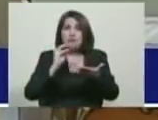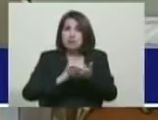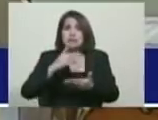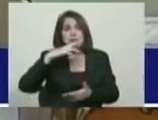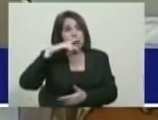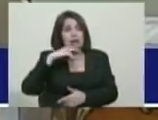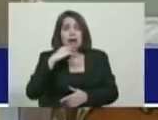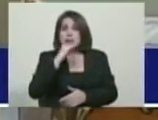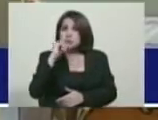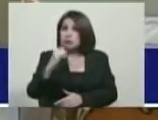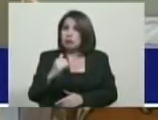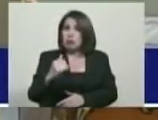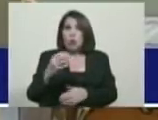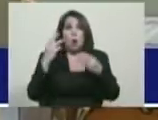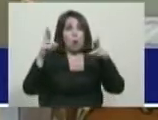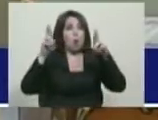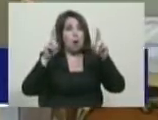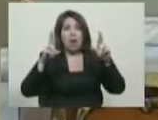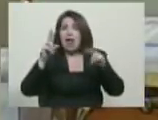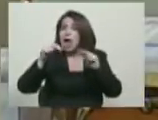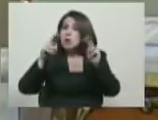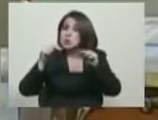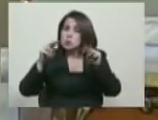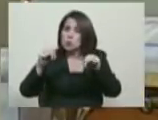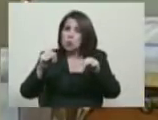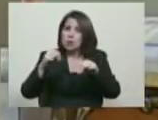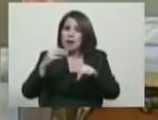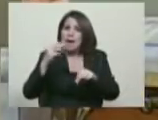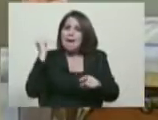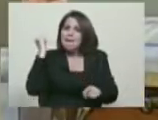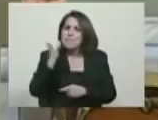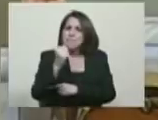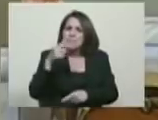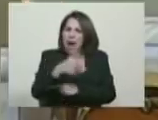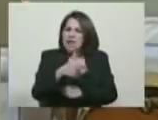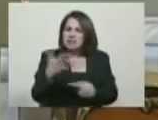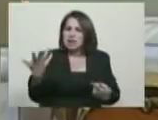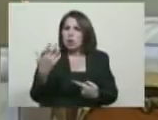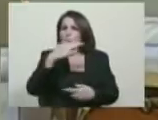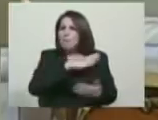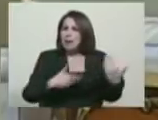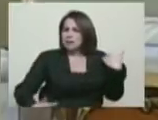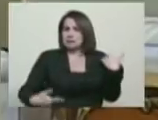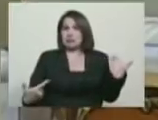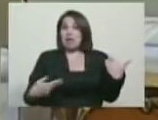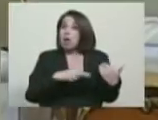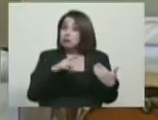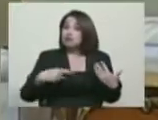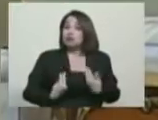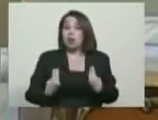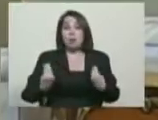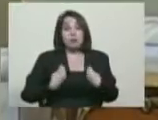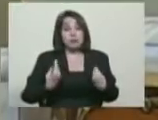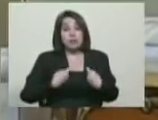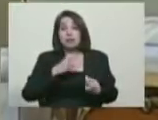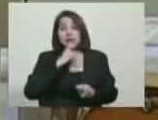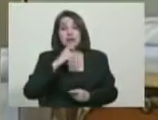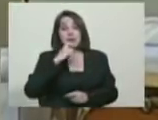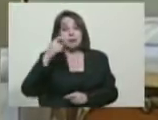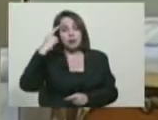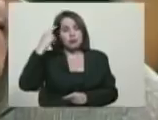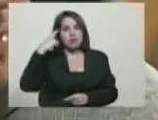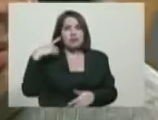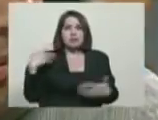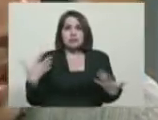no pase nunca ni en Venezuela, en ninguna otra parte del mundo. Nosotros lo hemos vivido, pero que creo que en otra parte del mundo que no lo